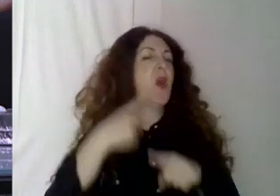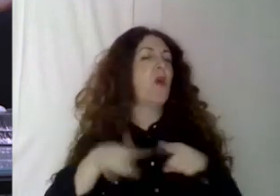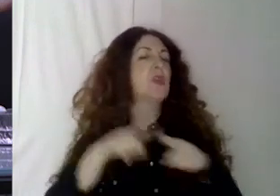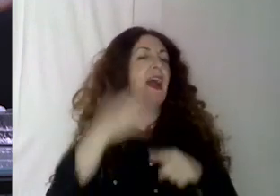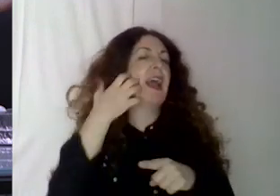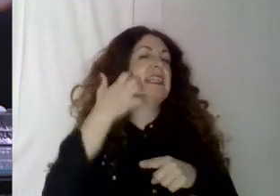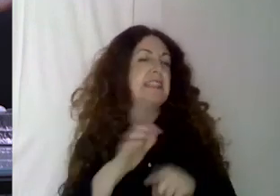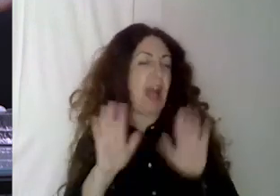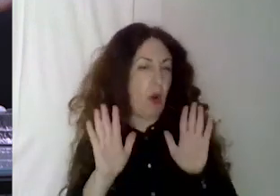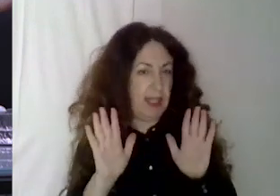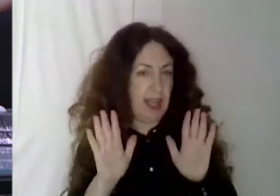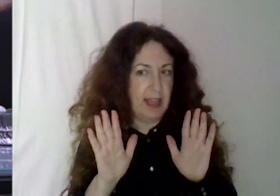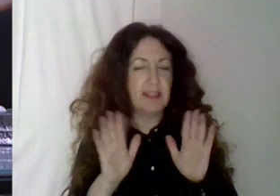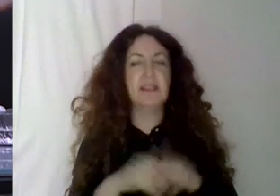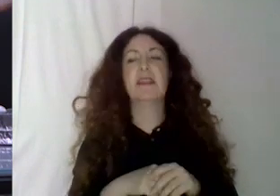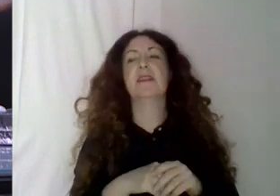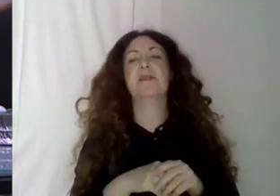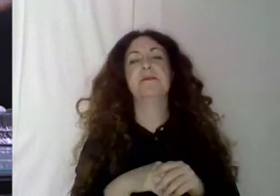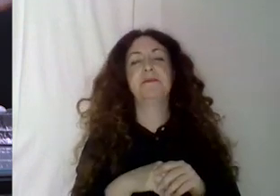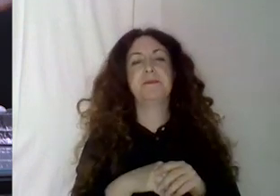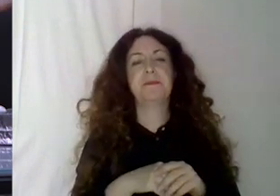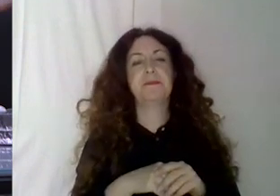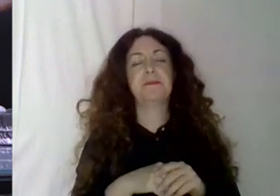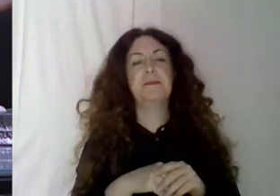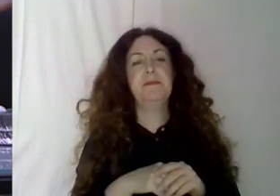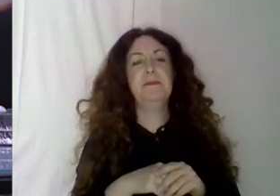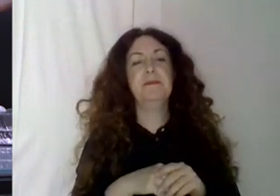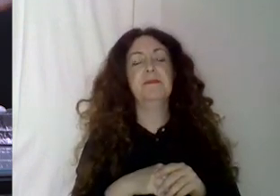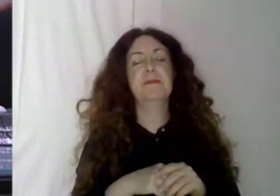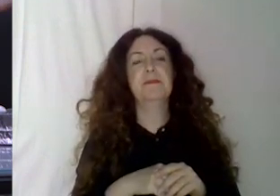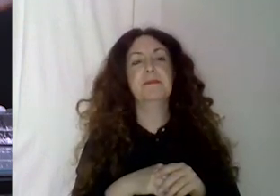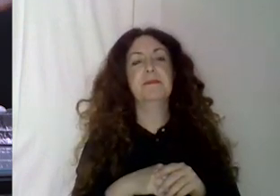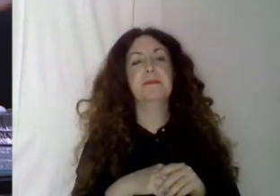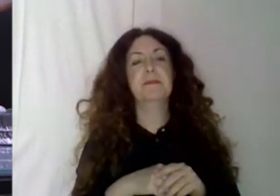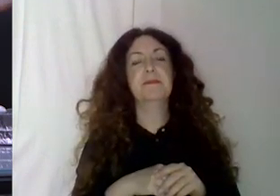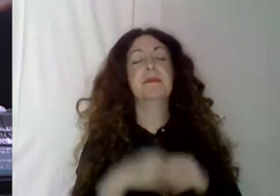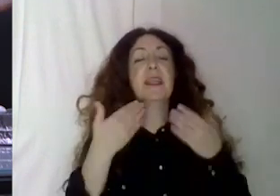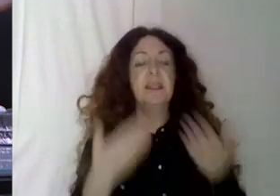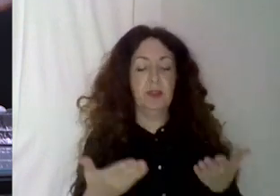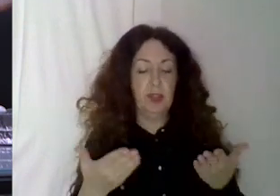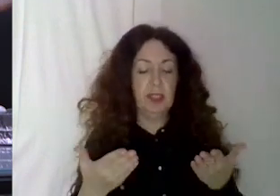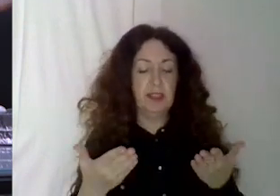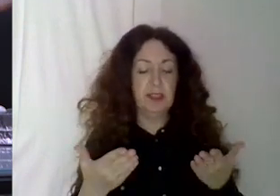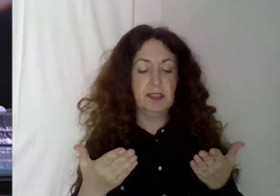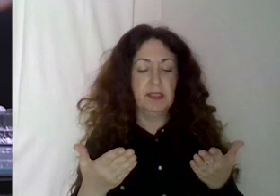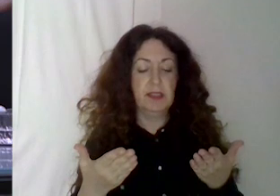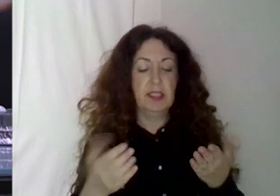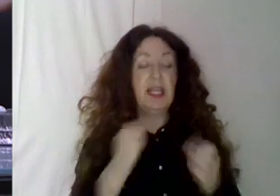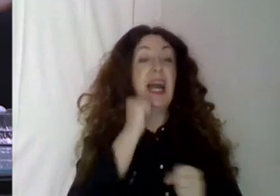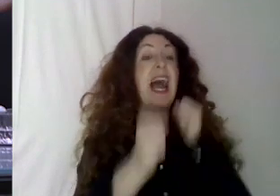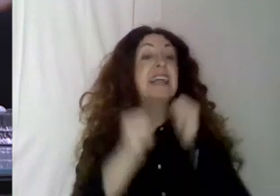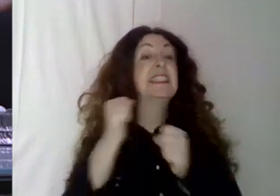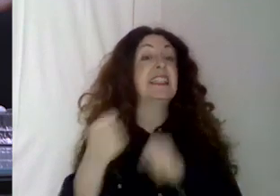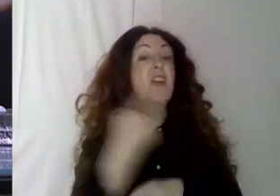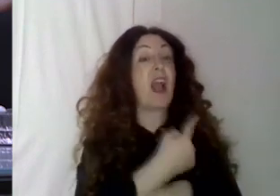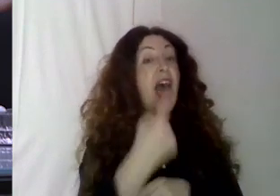que en muchos casos, según tengo yo entendido, no eran ni castigados por la justicia. Era, bueno, se hacía un poco la vista gorda, hablando en términos muy